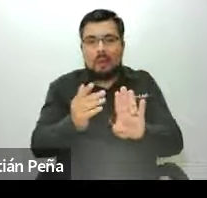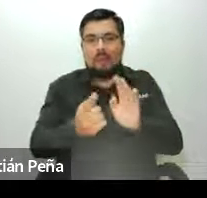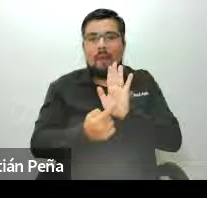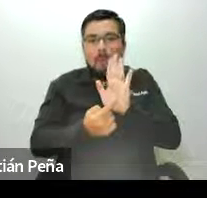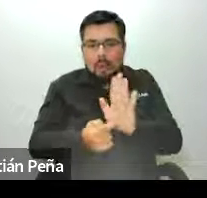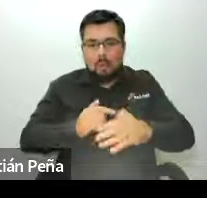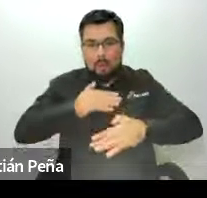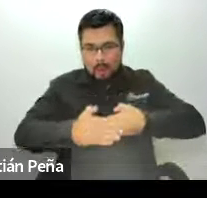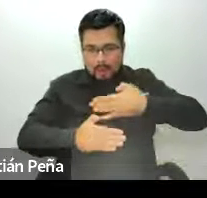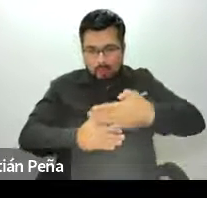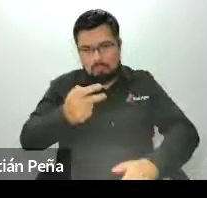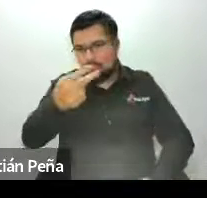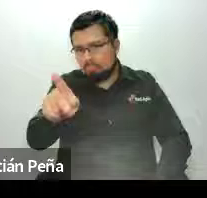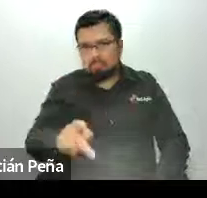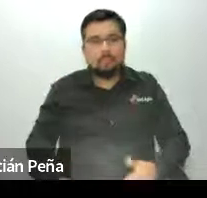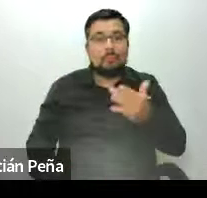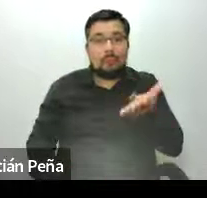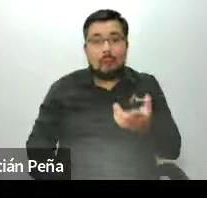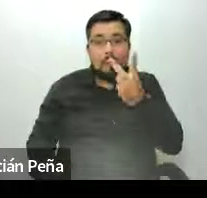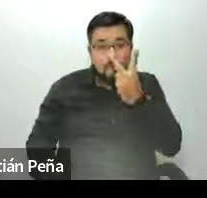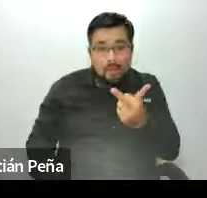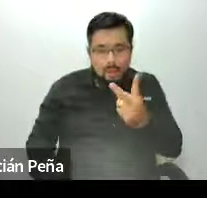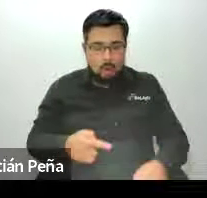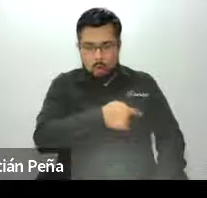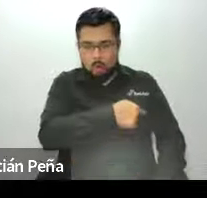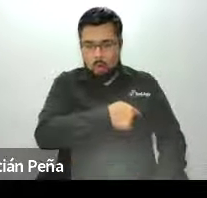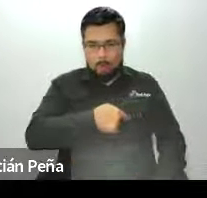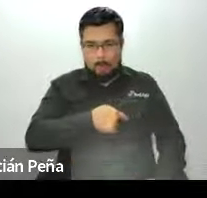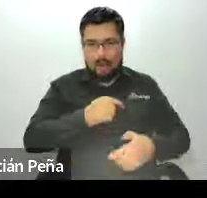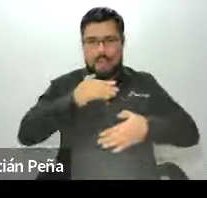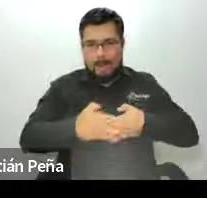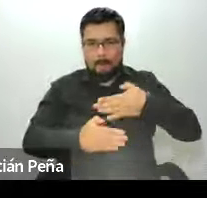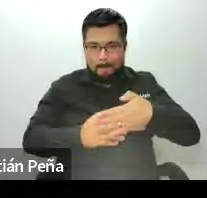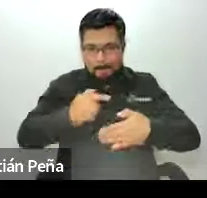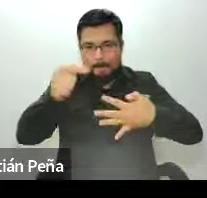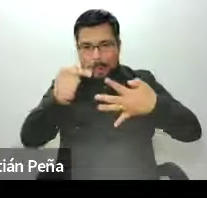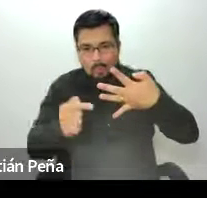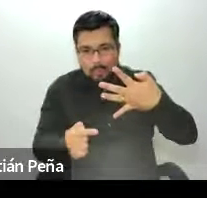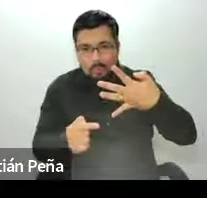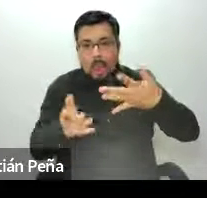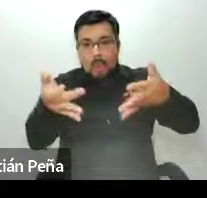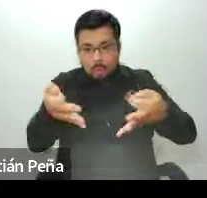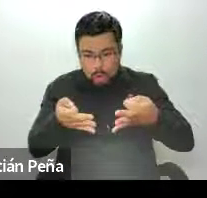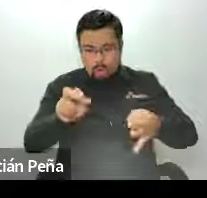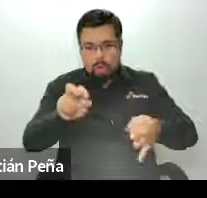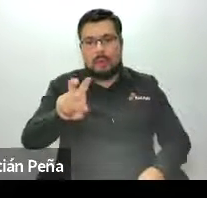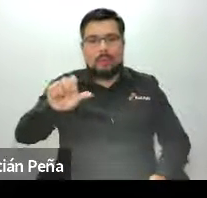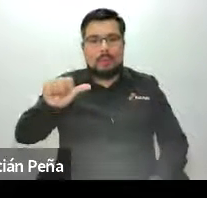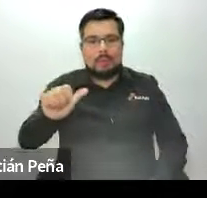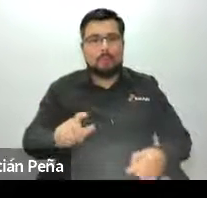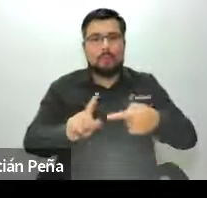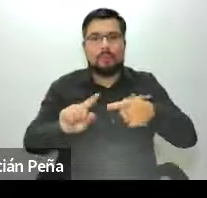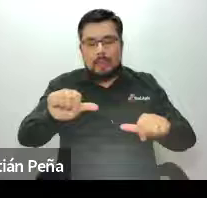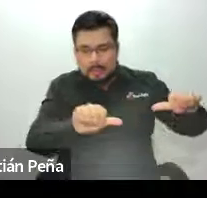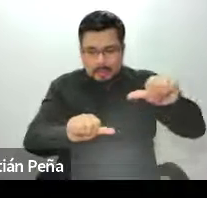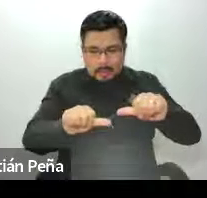vemos acá, ¿no es cierto?, son los nombres de las progresiones. Ya las progresiones son, como les decíamos, 26 progresiones. O sea, está en ciencias naturales tenemos